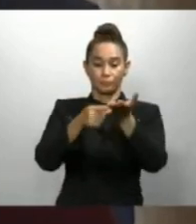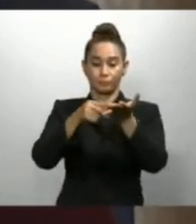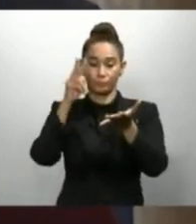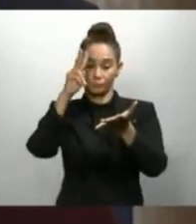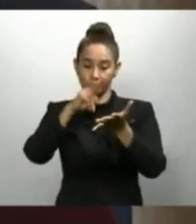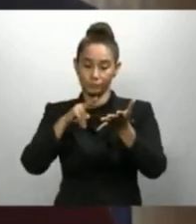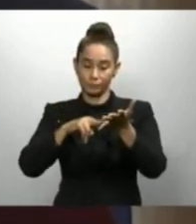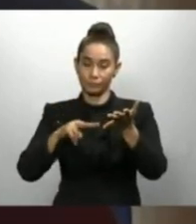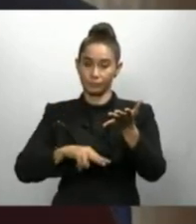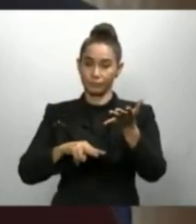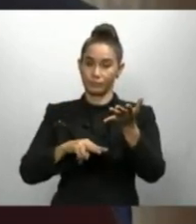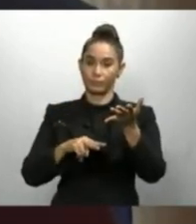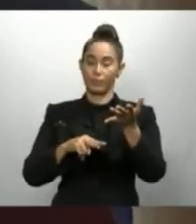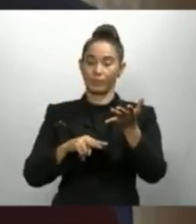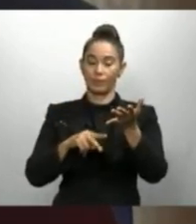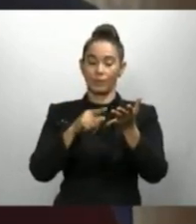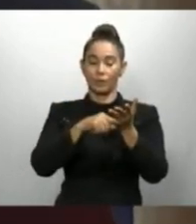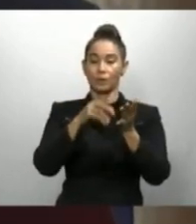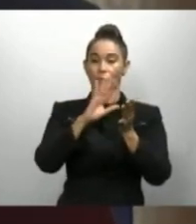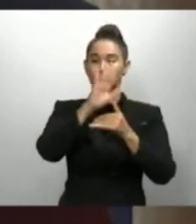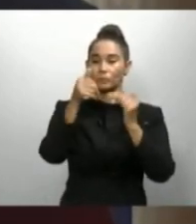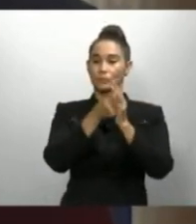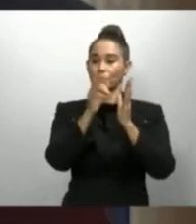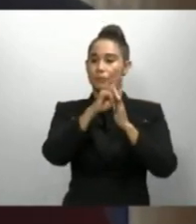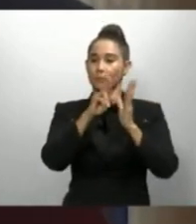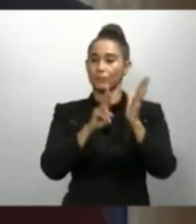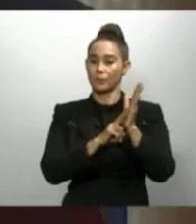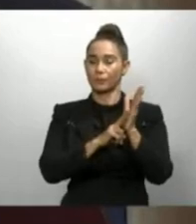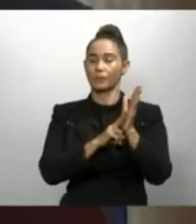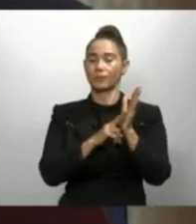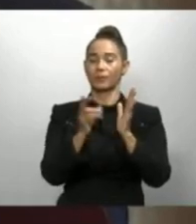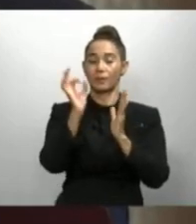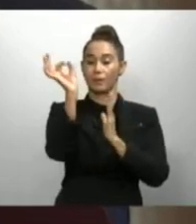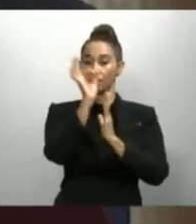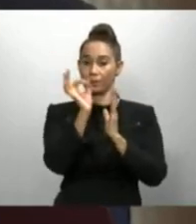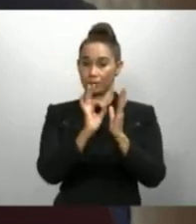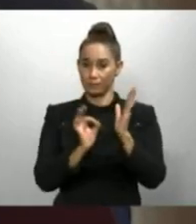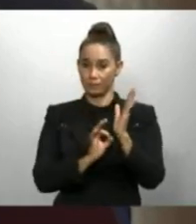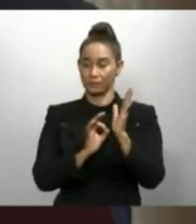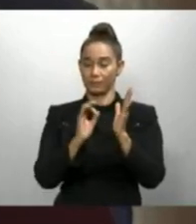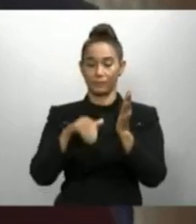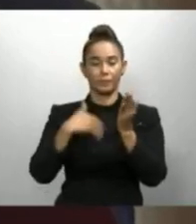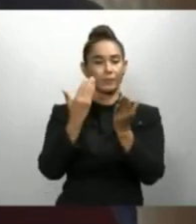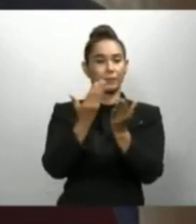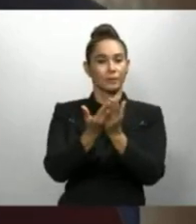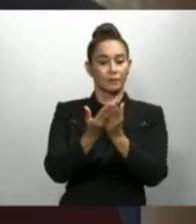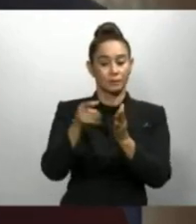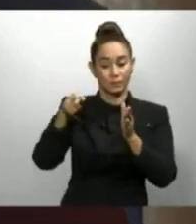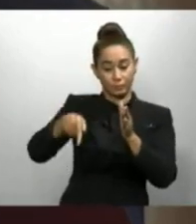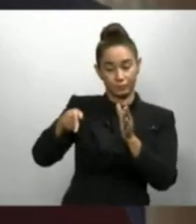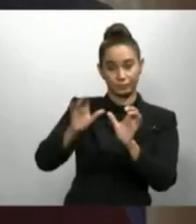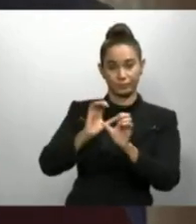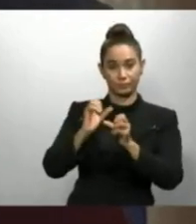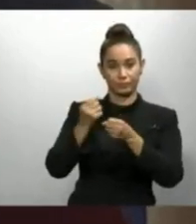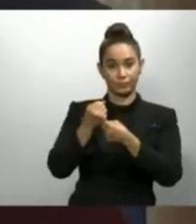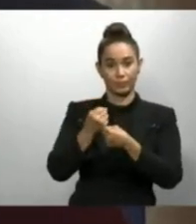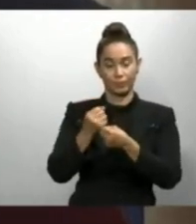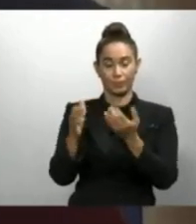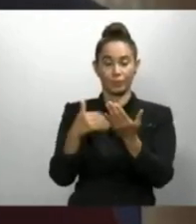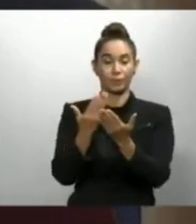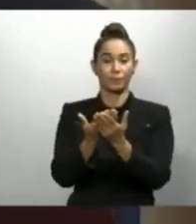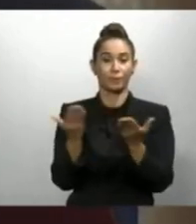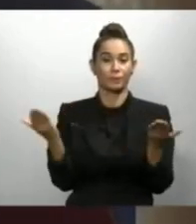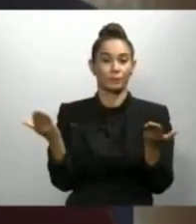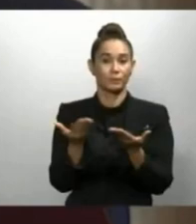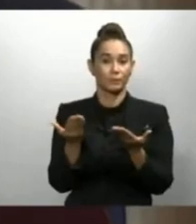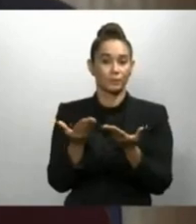sea bajo alguna de las modalidades de desnaturalización o destino en la planta o terminal del